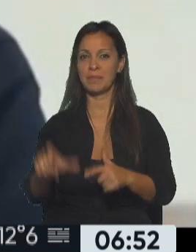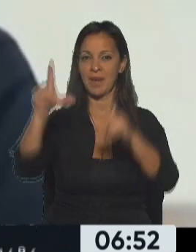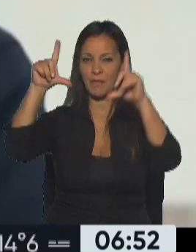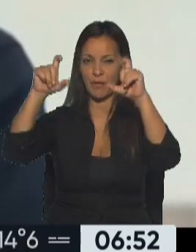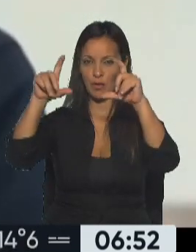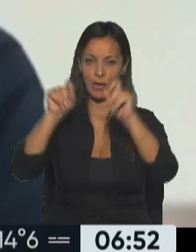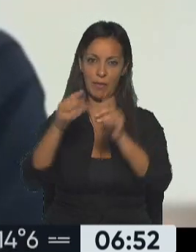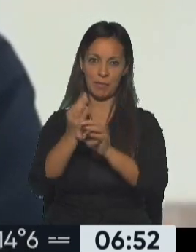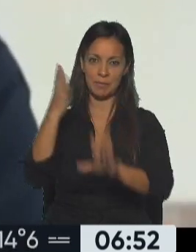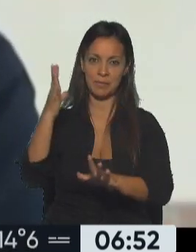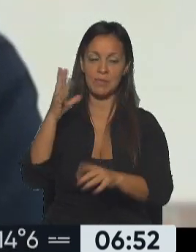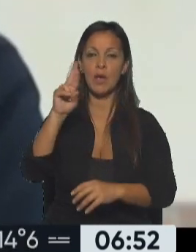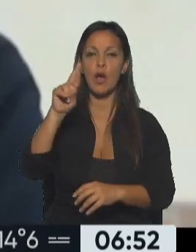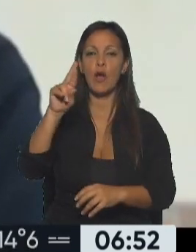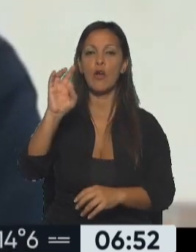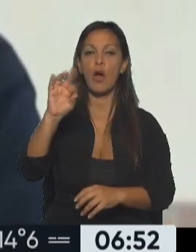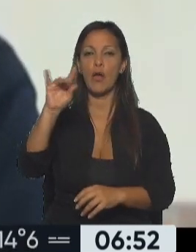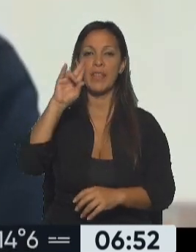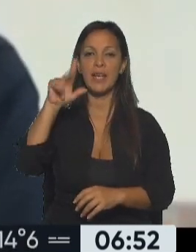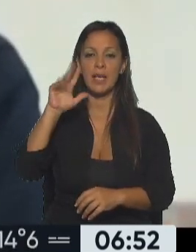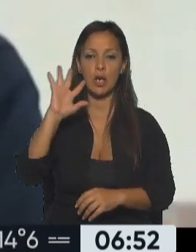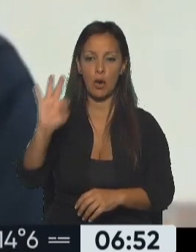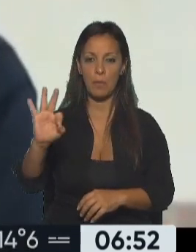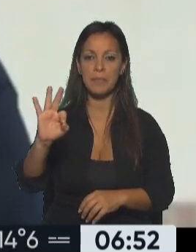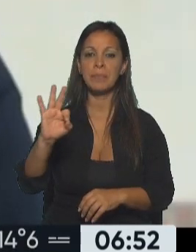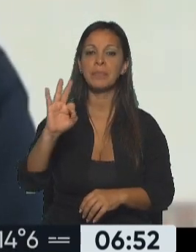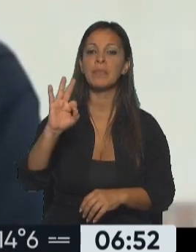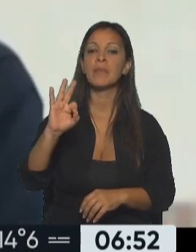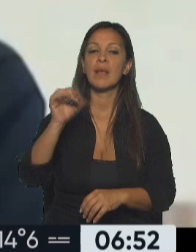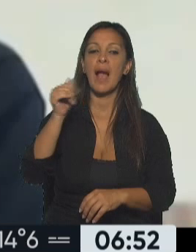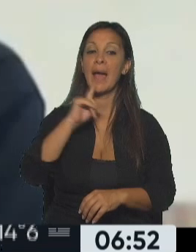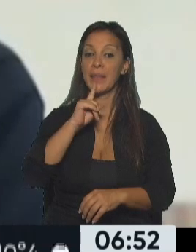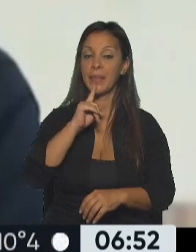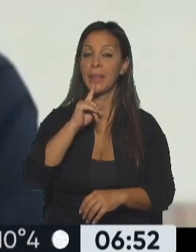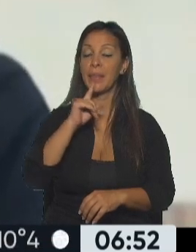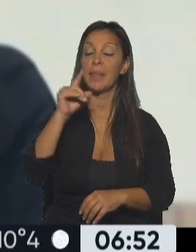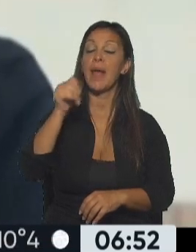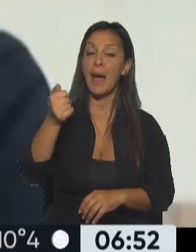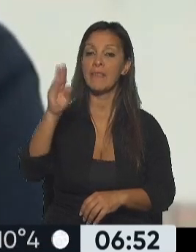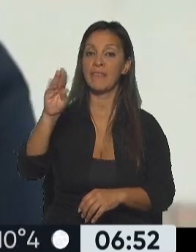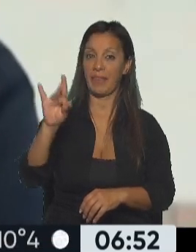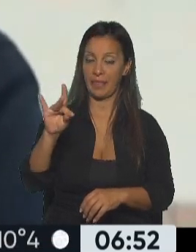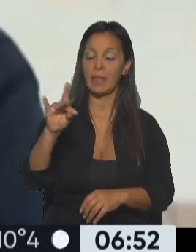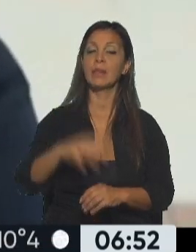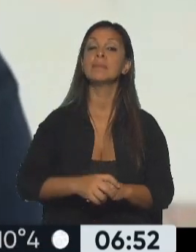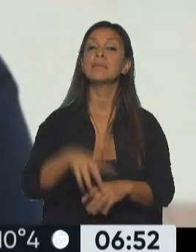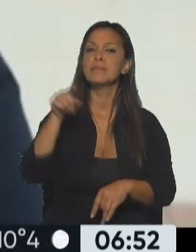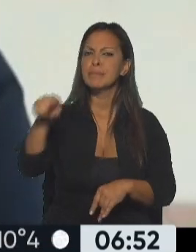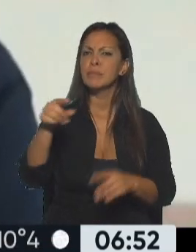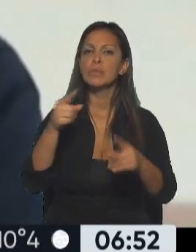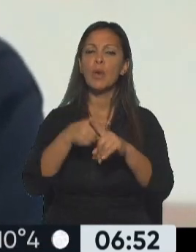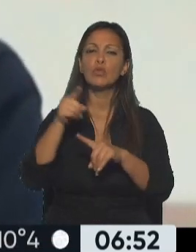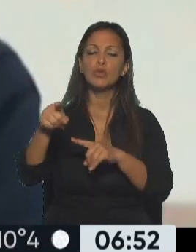Gustavo Rodrigo aad quien se quedó con ese premio junto con sus compañeros de asociated Express por su trabajo